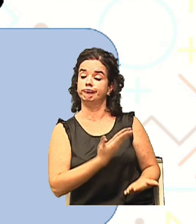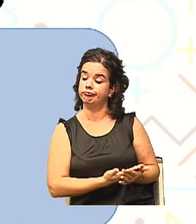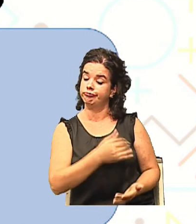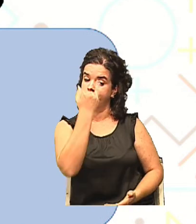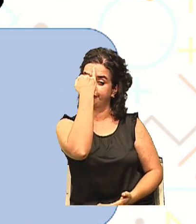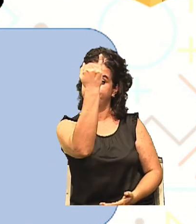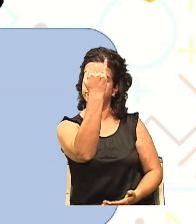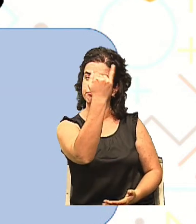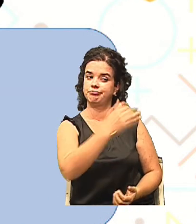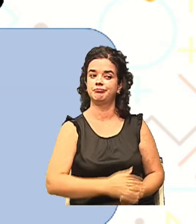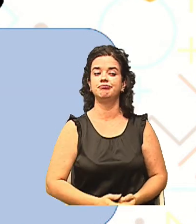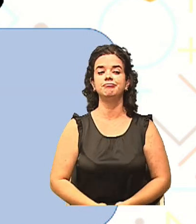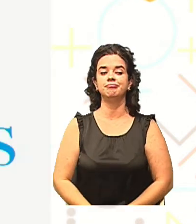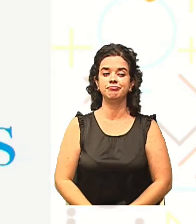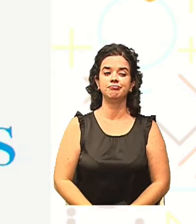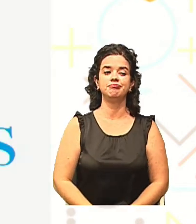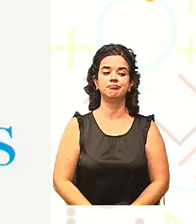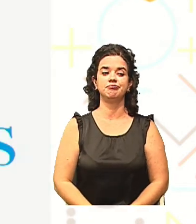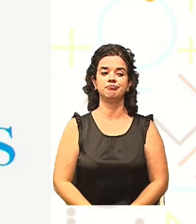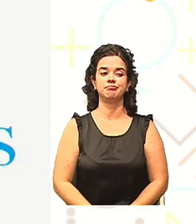consejo.